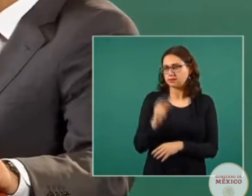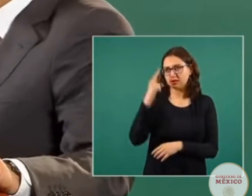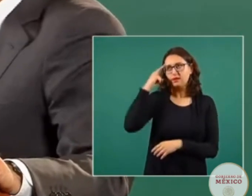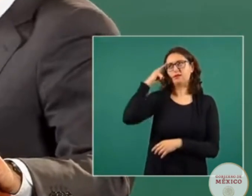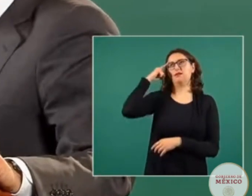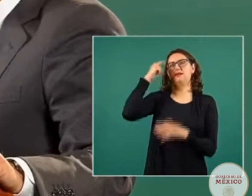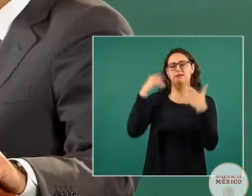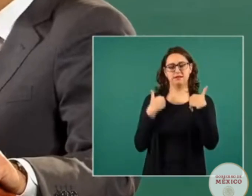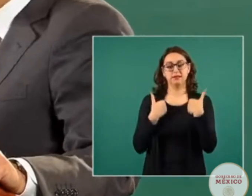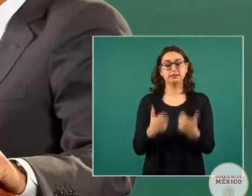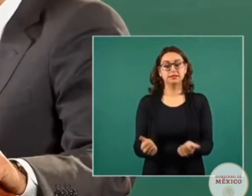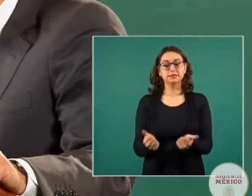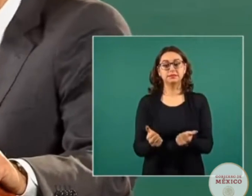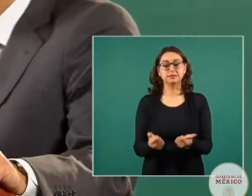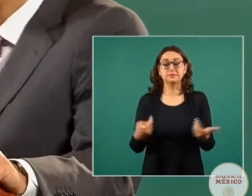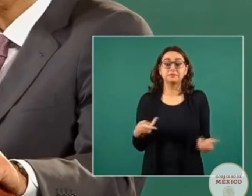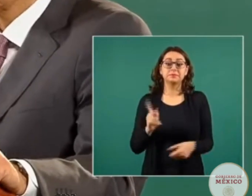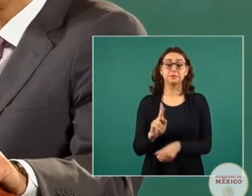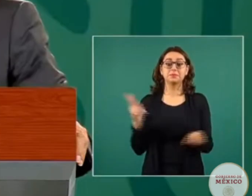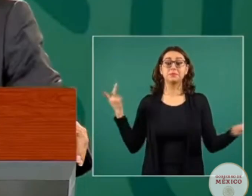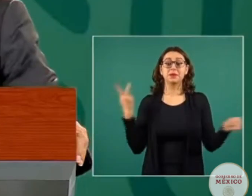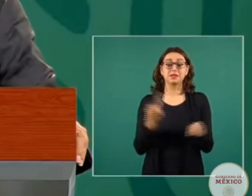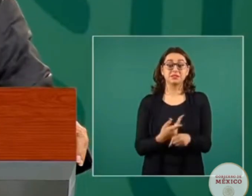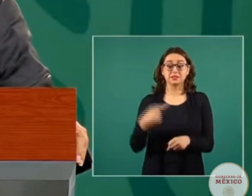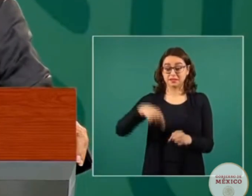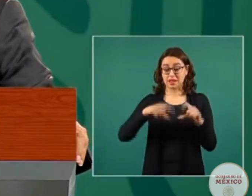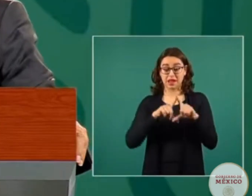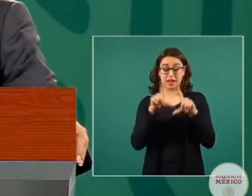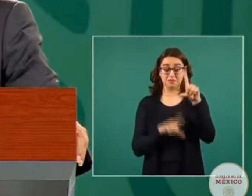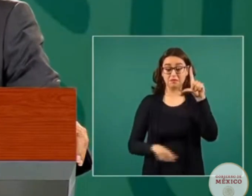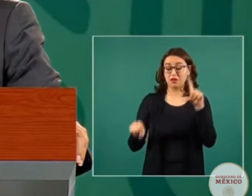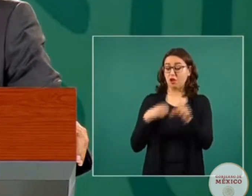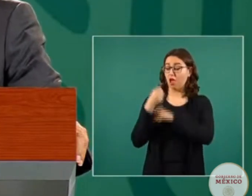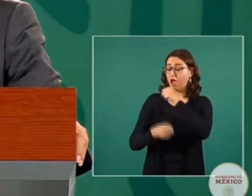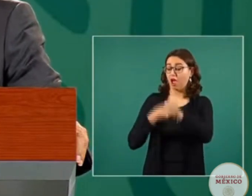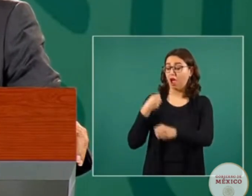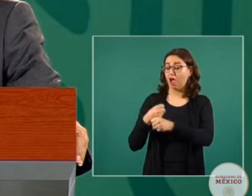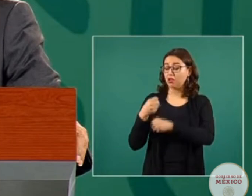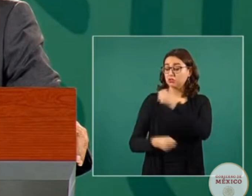tradición democrática, son siglos de imposiciones.